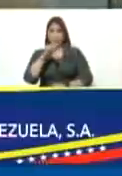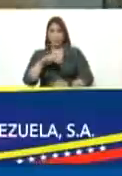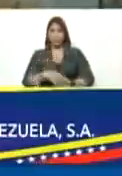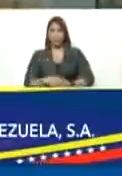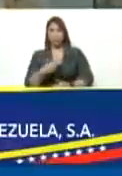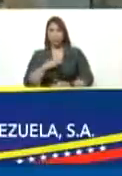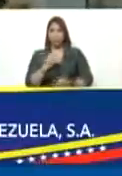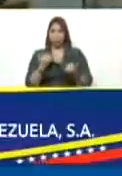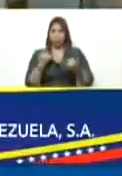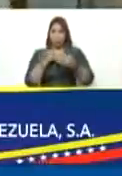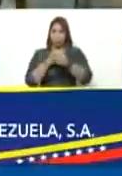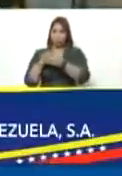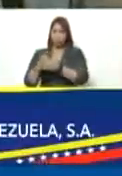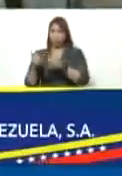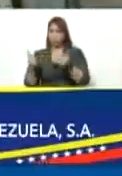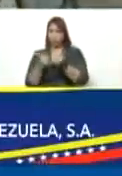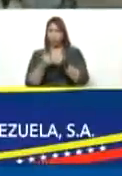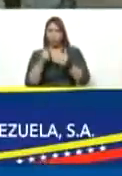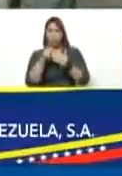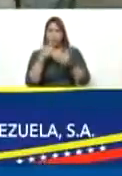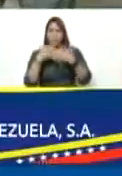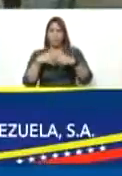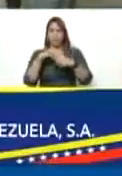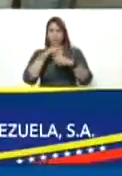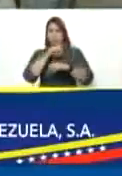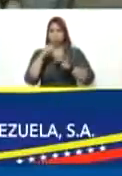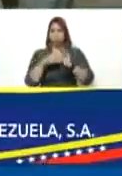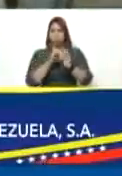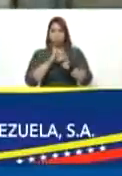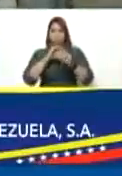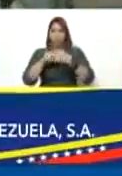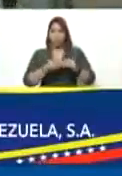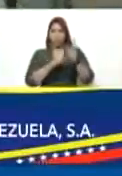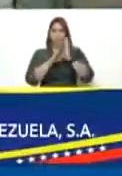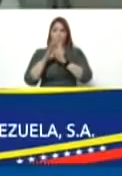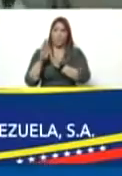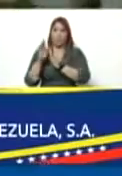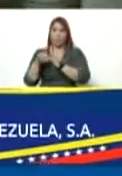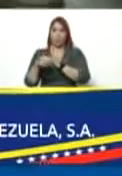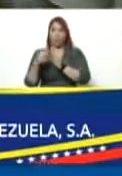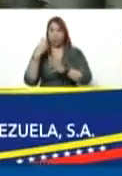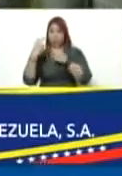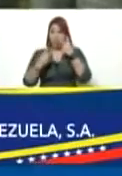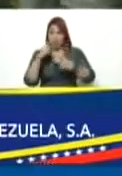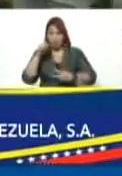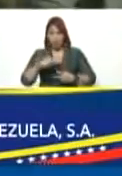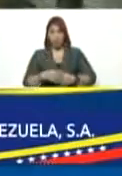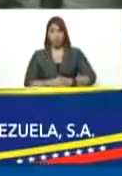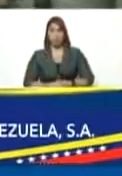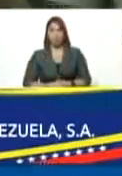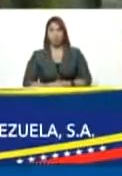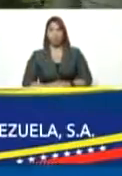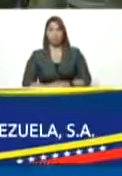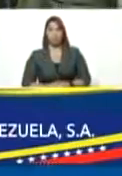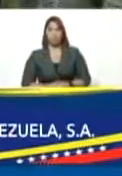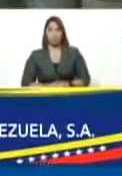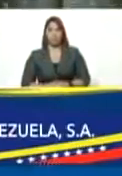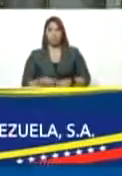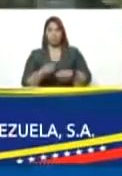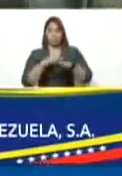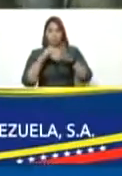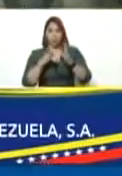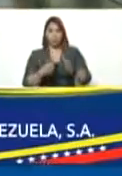estamos ahorita luchando con ella, ya la llevamos totalmente recuperada. Tuvimos la visita en su momento del